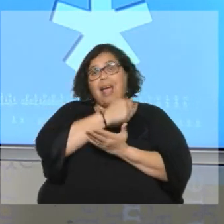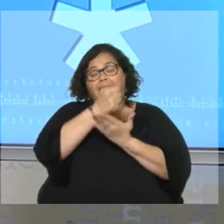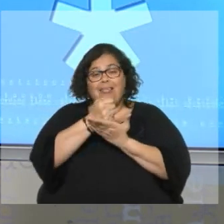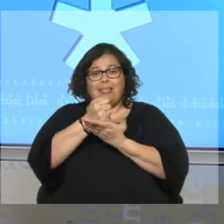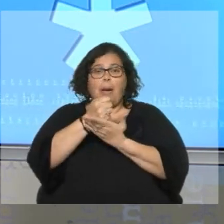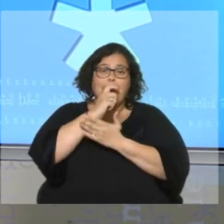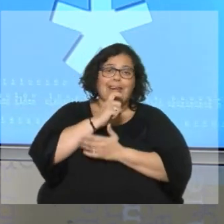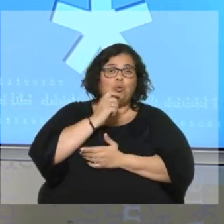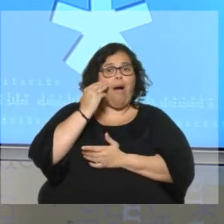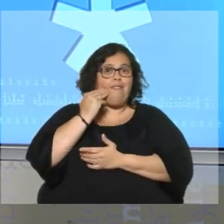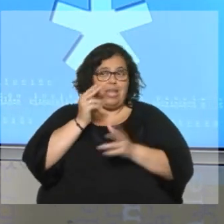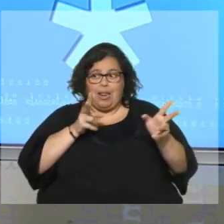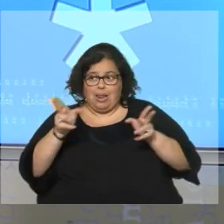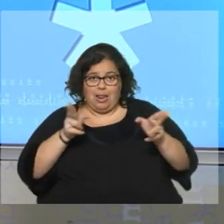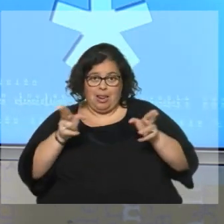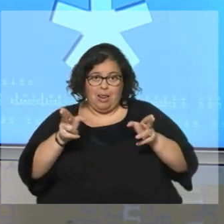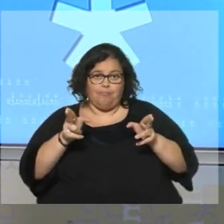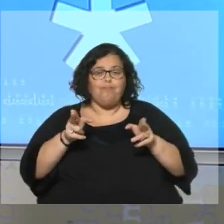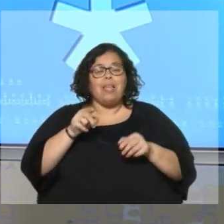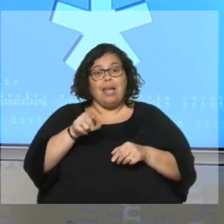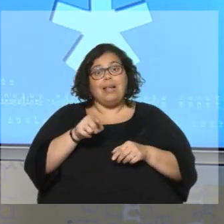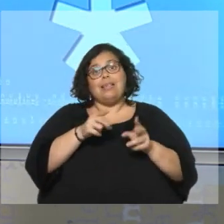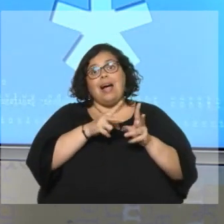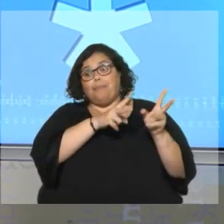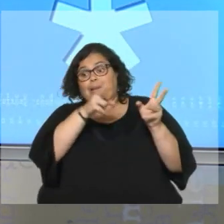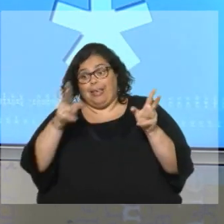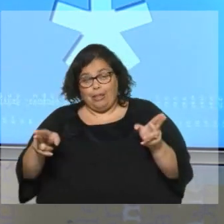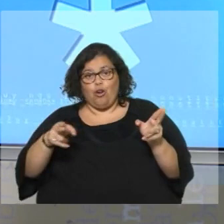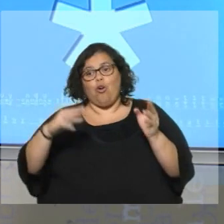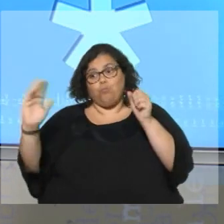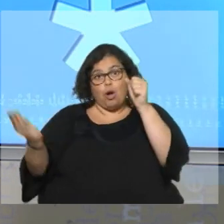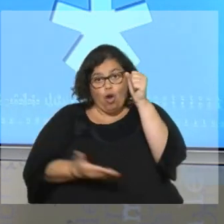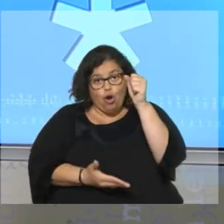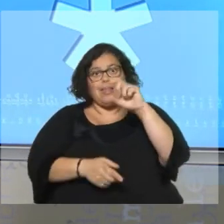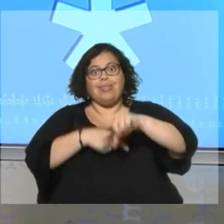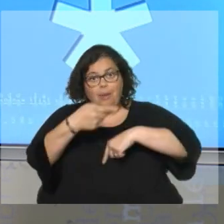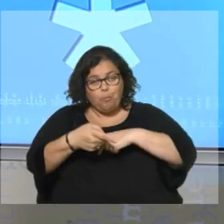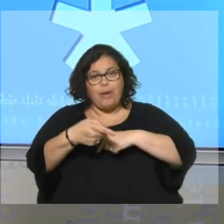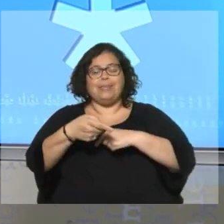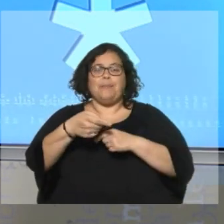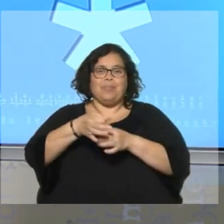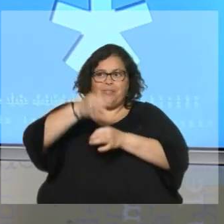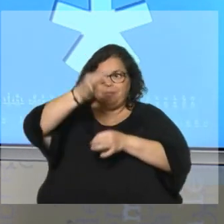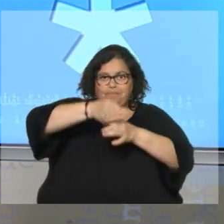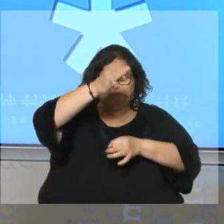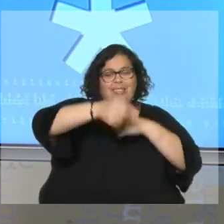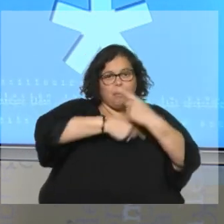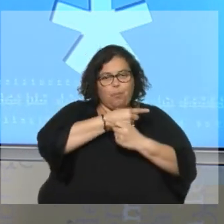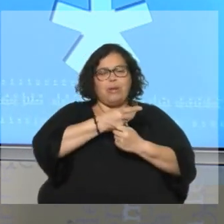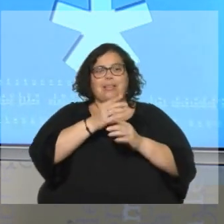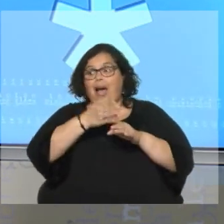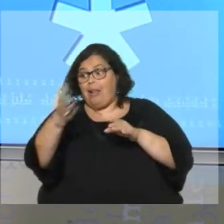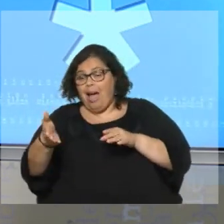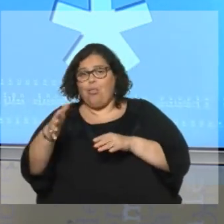del clima, esa es la zafra de ellos, cortan la materia prima que después es trabajada ahí en la zona de aledaña de